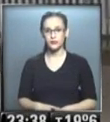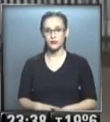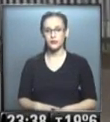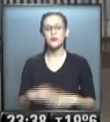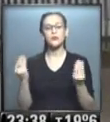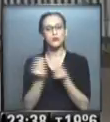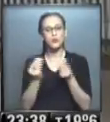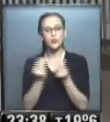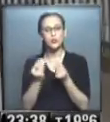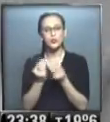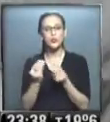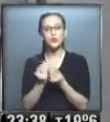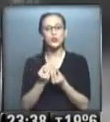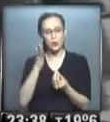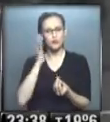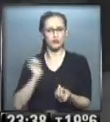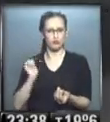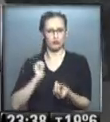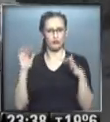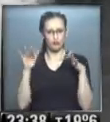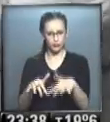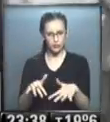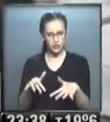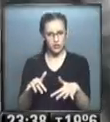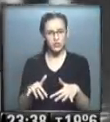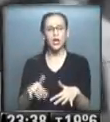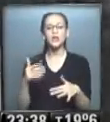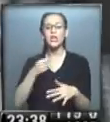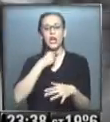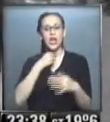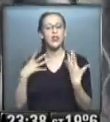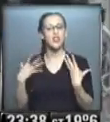altos oficiales y militares leales al gobierno que estuvieron por defenderlo.